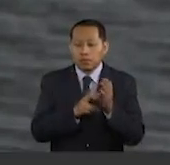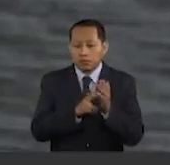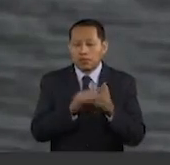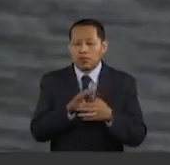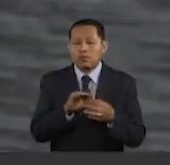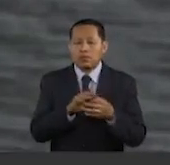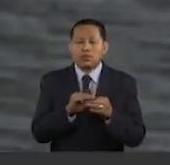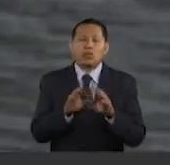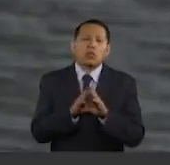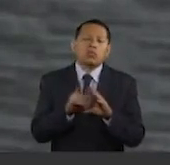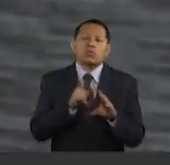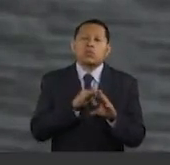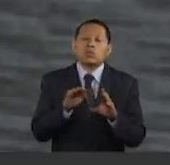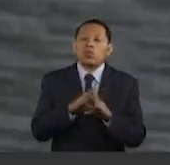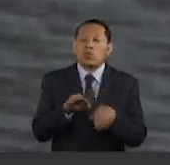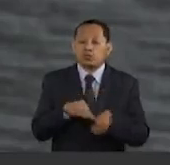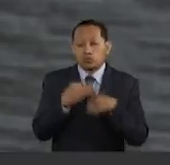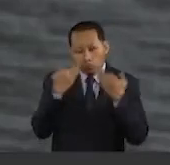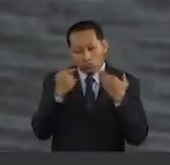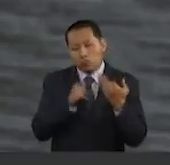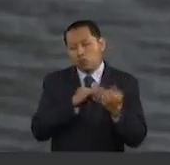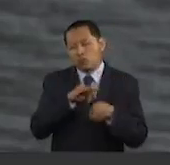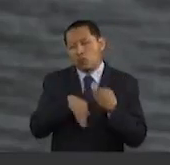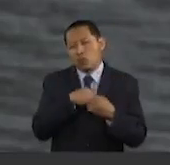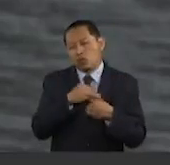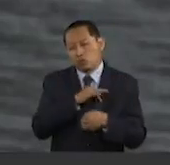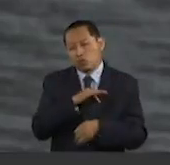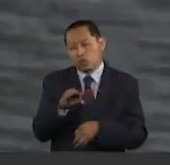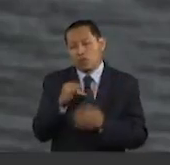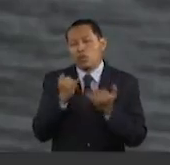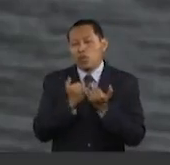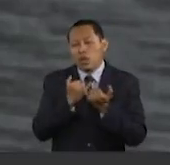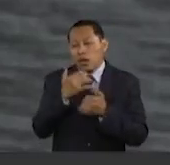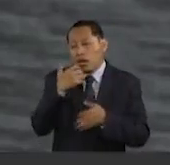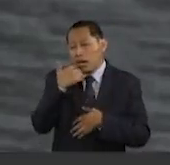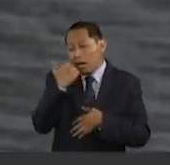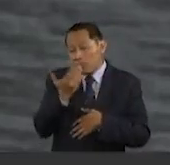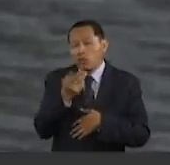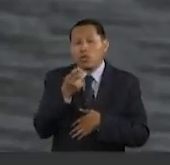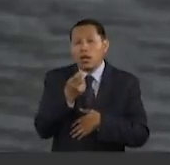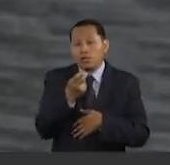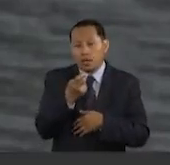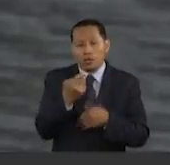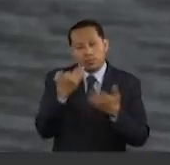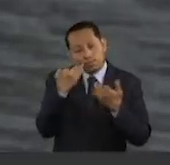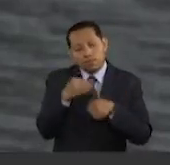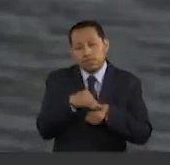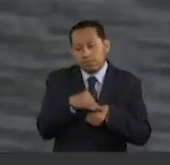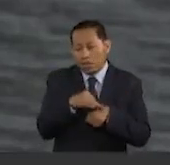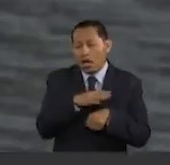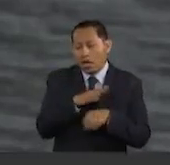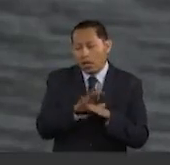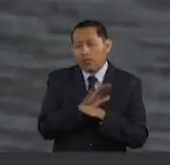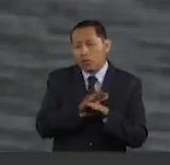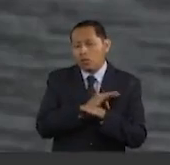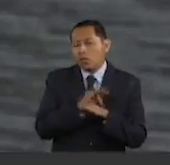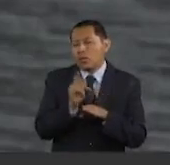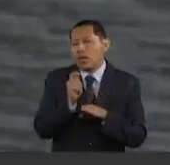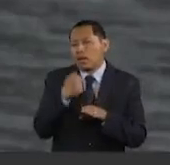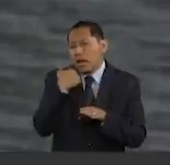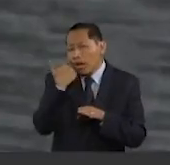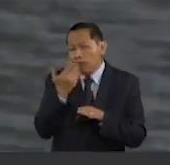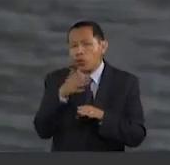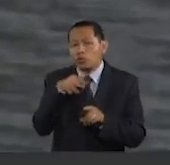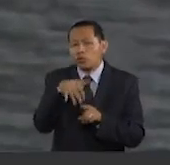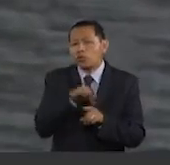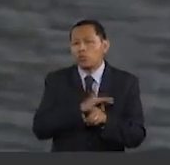proviene precisamente de la realidad que vivimos todas y todos y queremos cambiar esas realidades. Queremos incidir